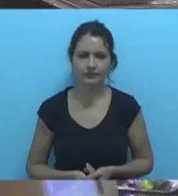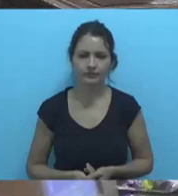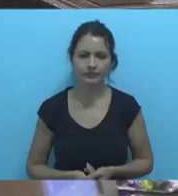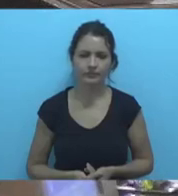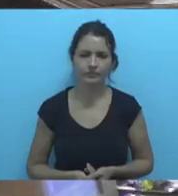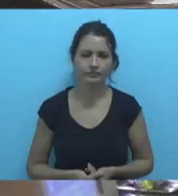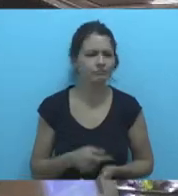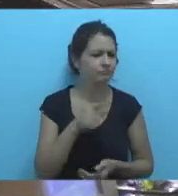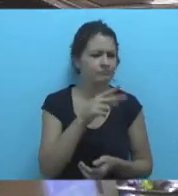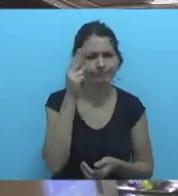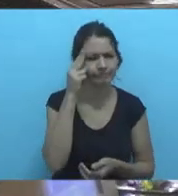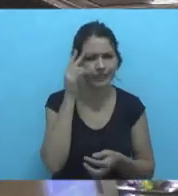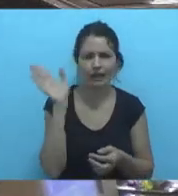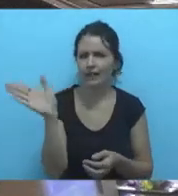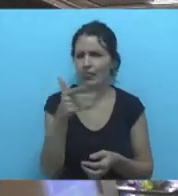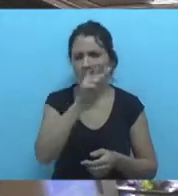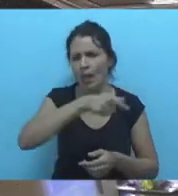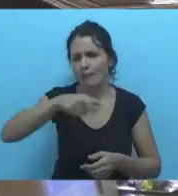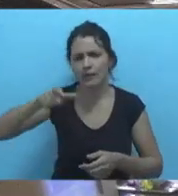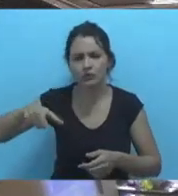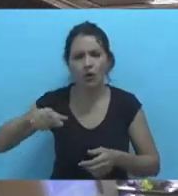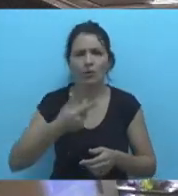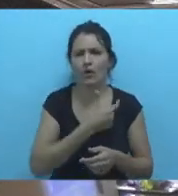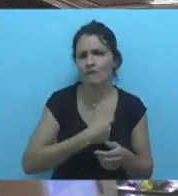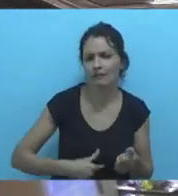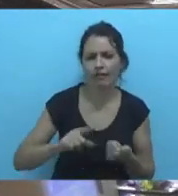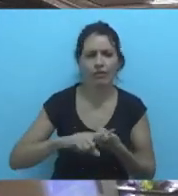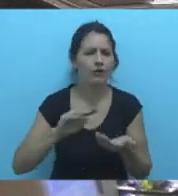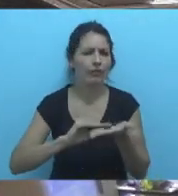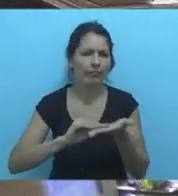senadores, intendentes, presidentes comunales, concejales,